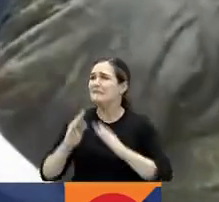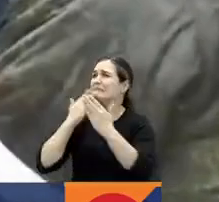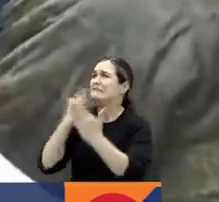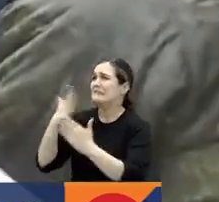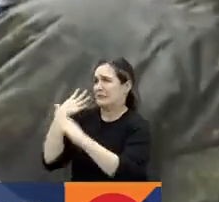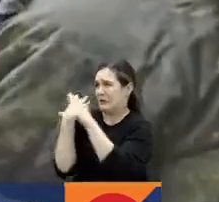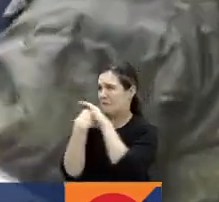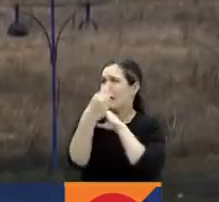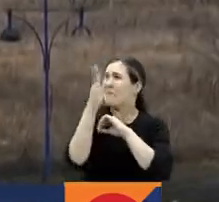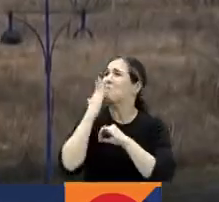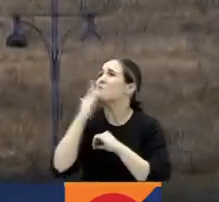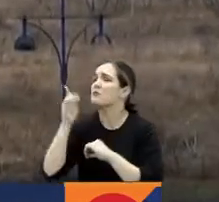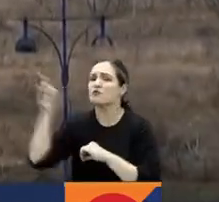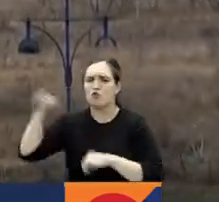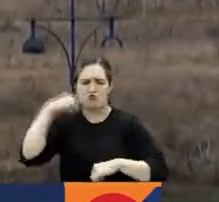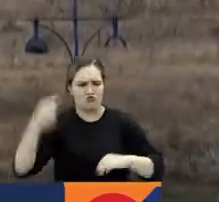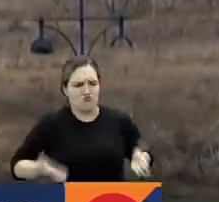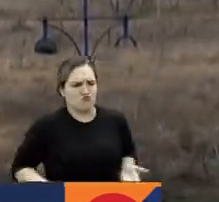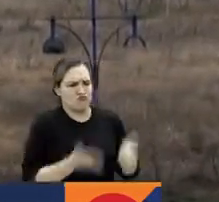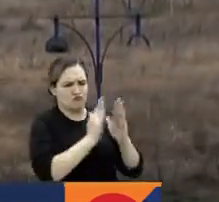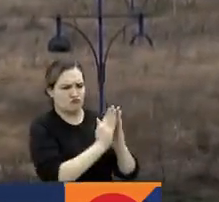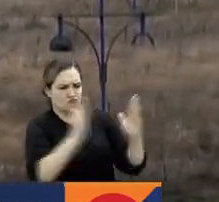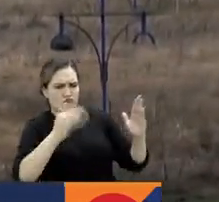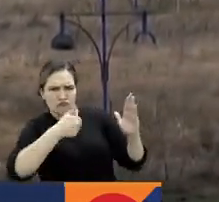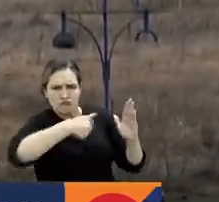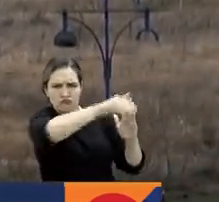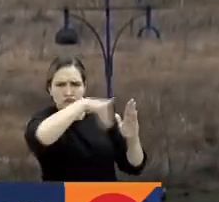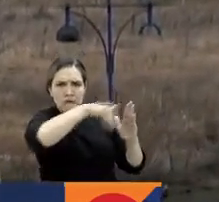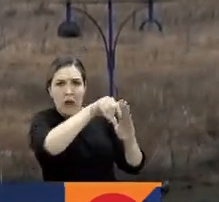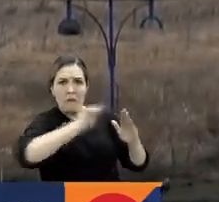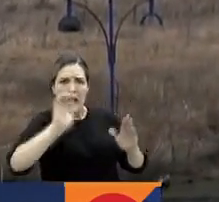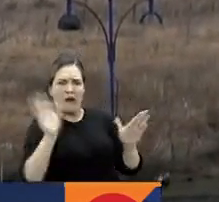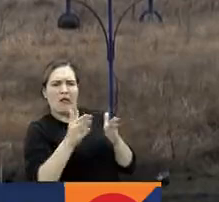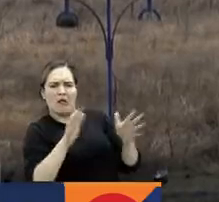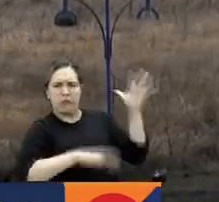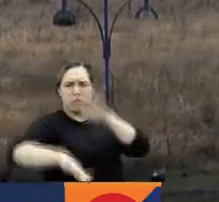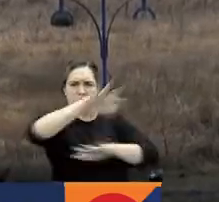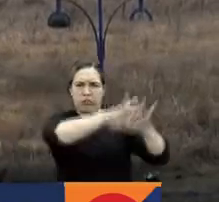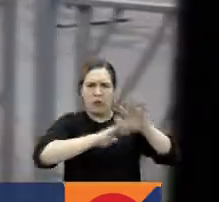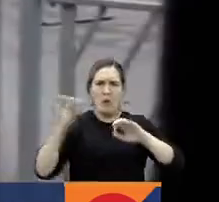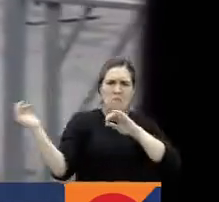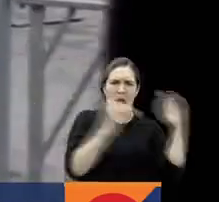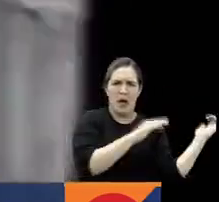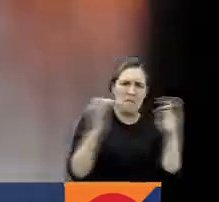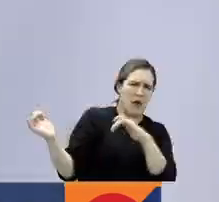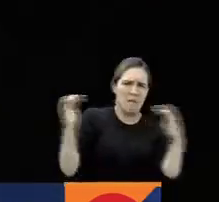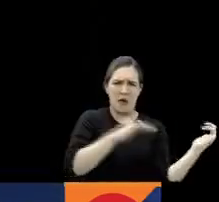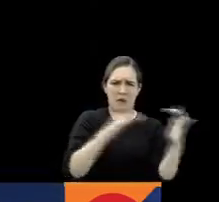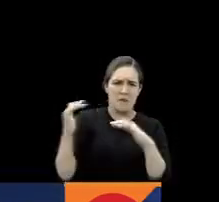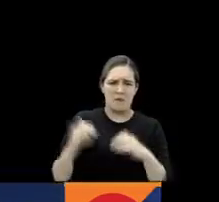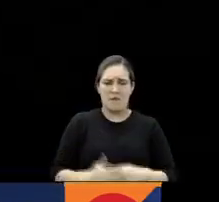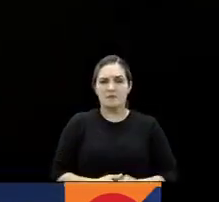de suministros básicos interrumpen de nuevo sus flujos ante bombardeos y ofensiva del bando ruso.